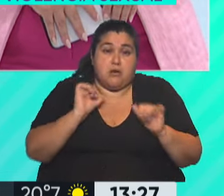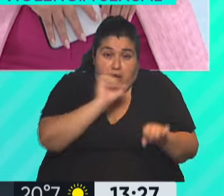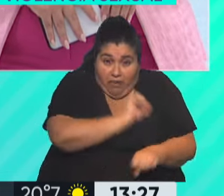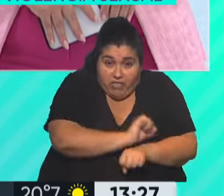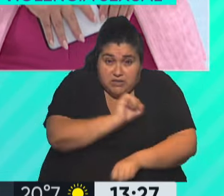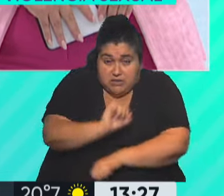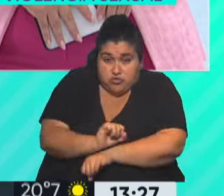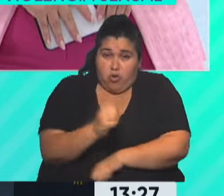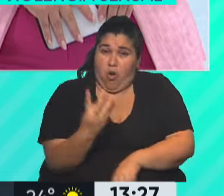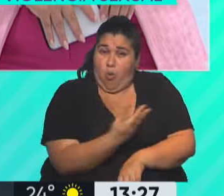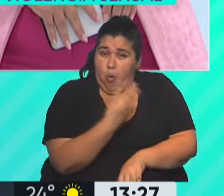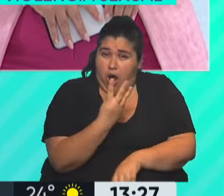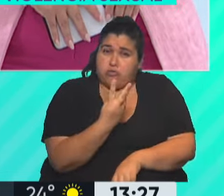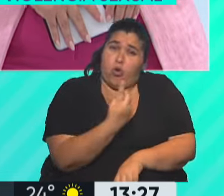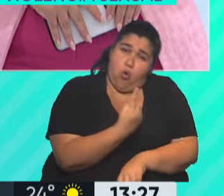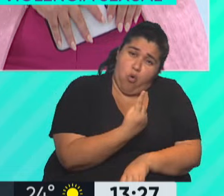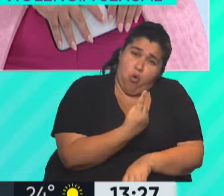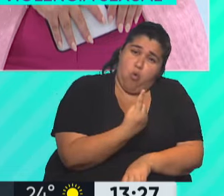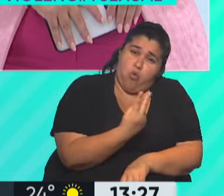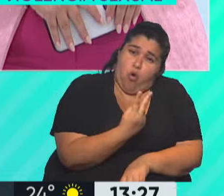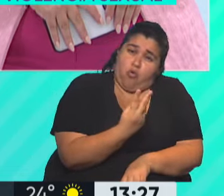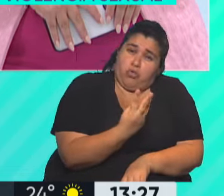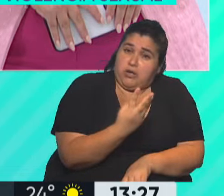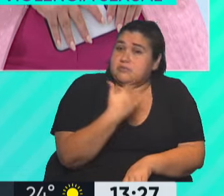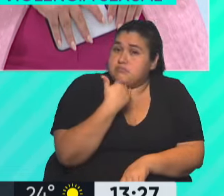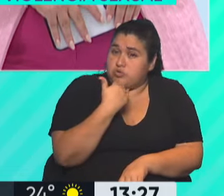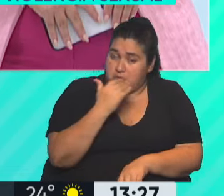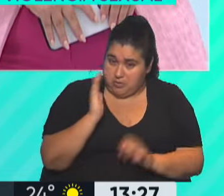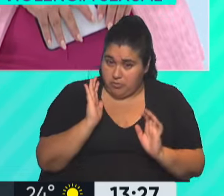detenciones de los cuatro, de dos, de uno, podrían concretarse detenciones.